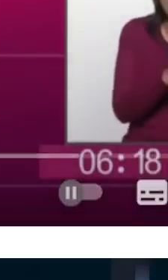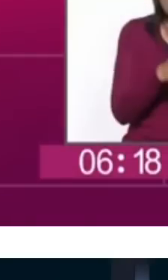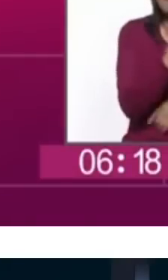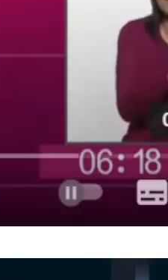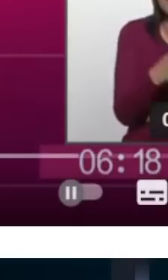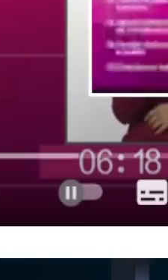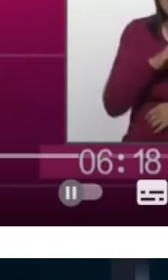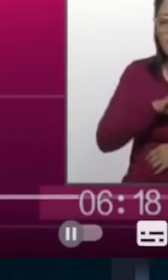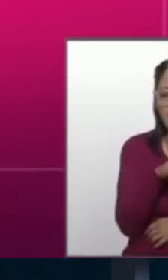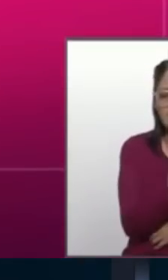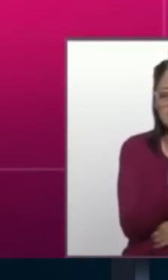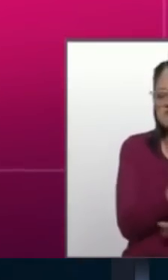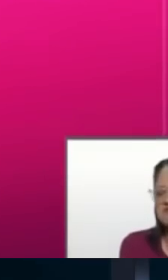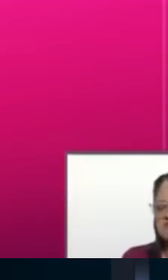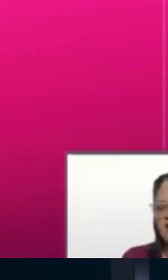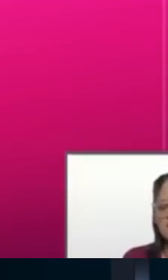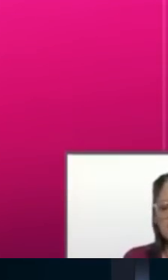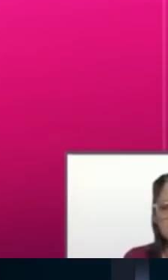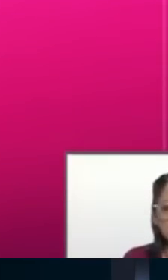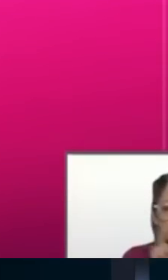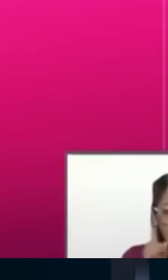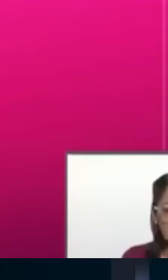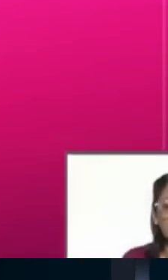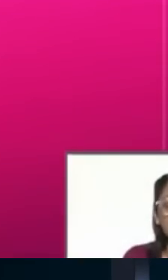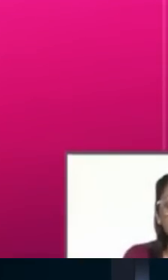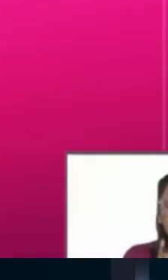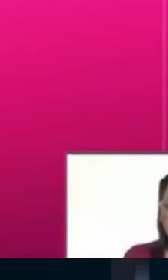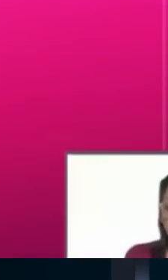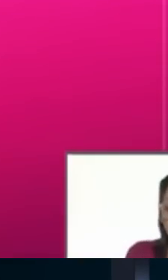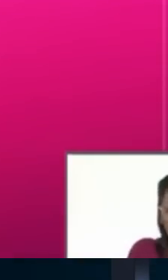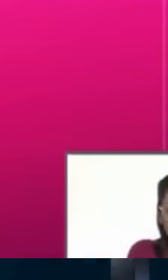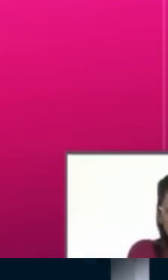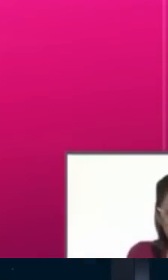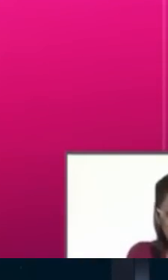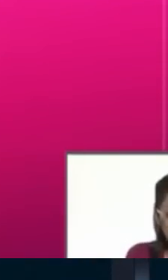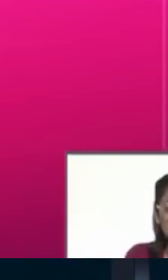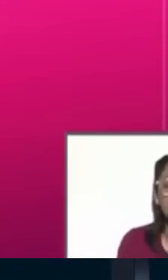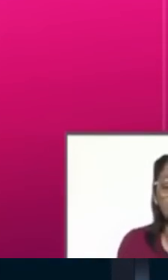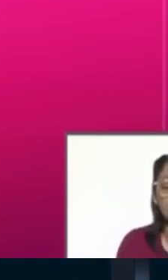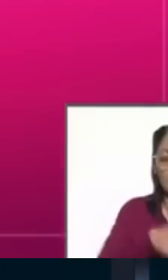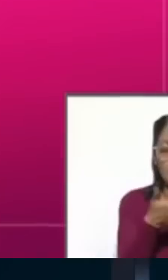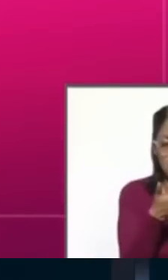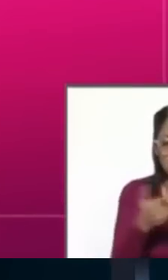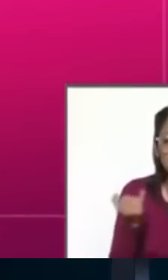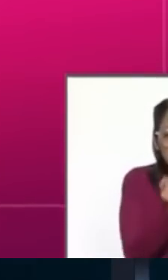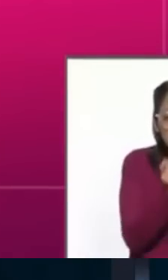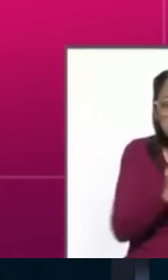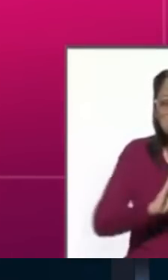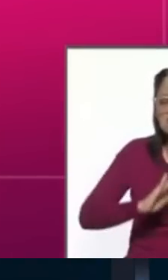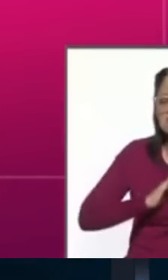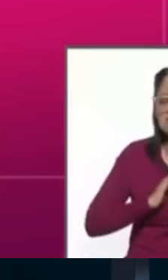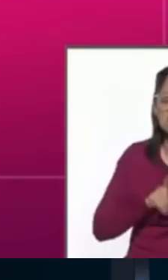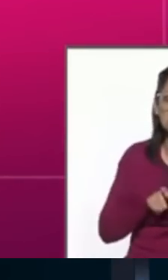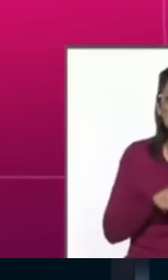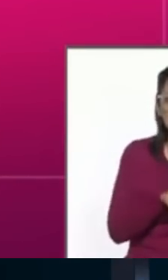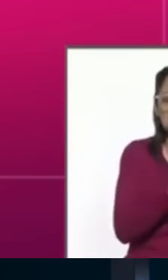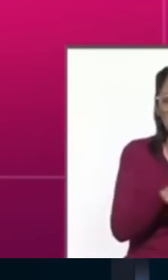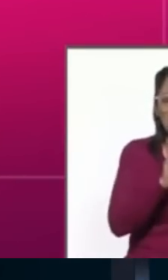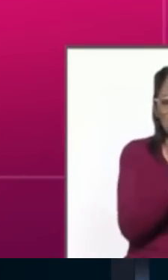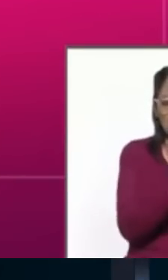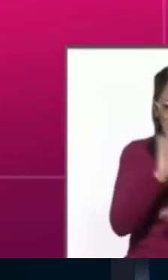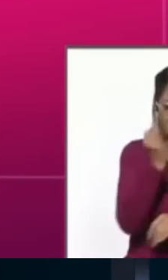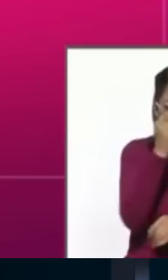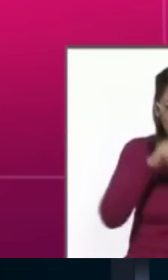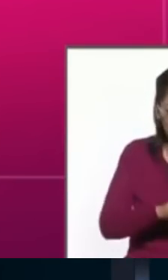11. Tres equipos de cómputo e impresión. 12. Cuentan con escoltas del Servicio de Protección Federal. 13.